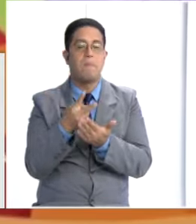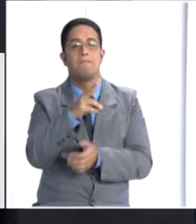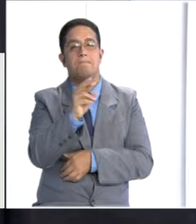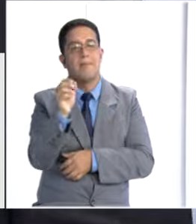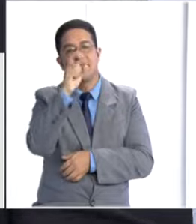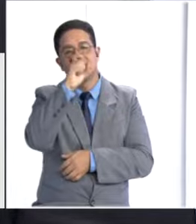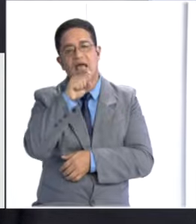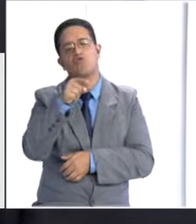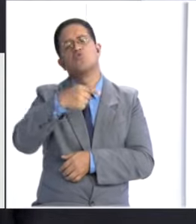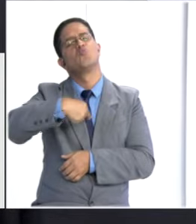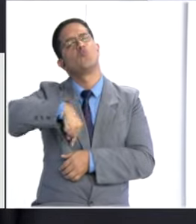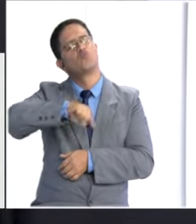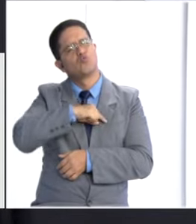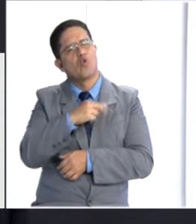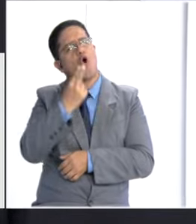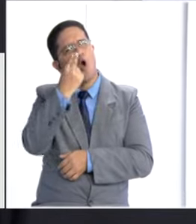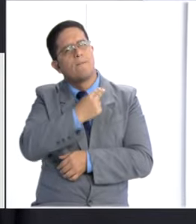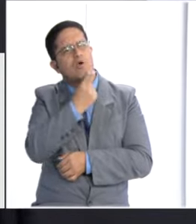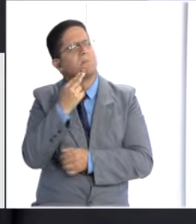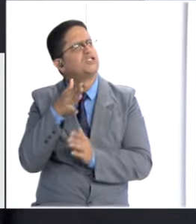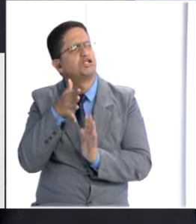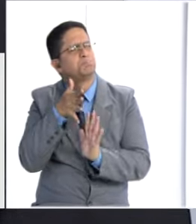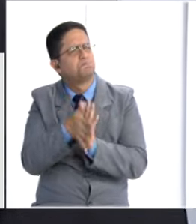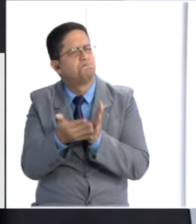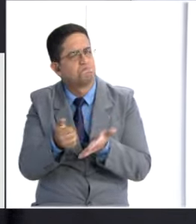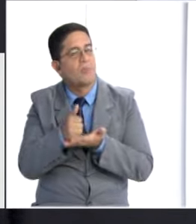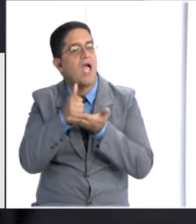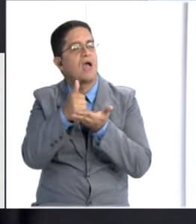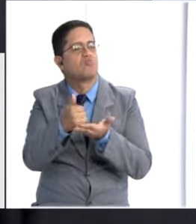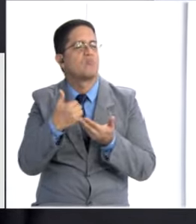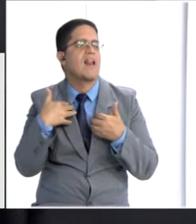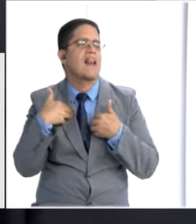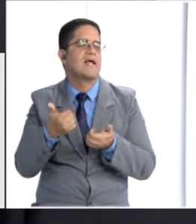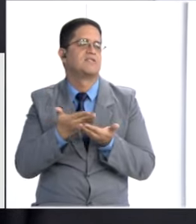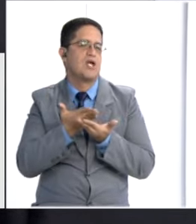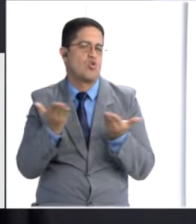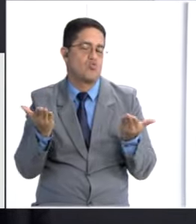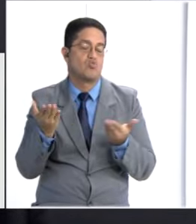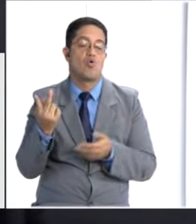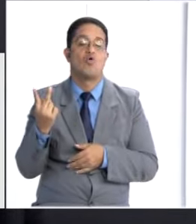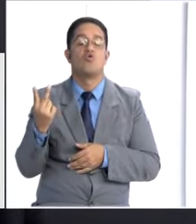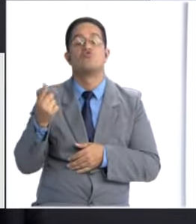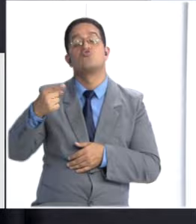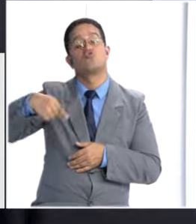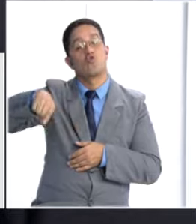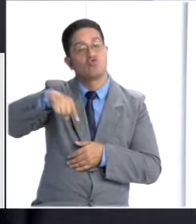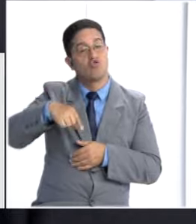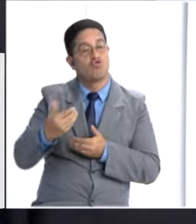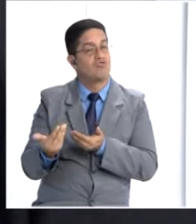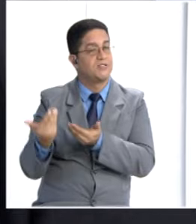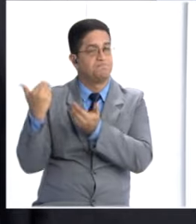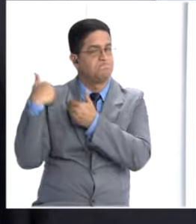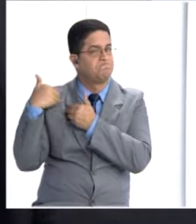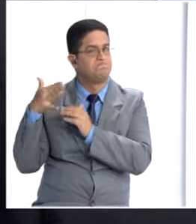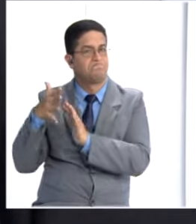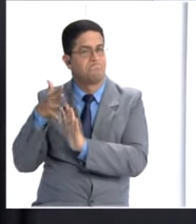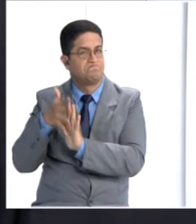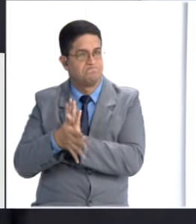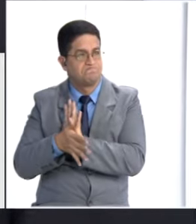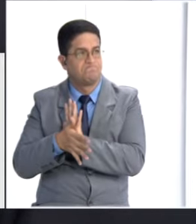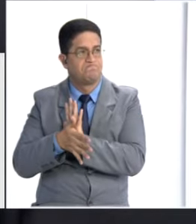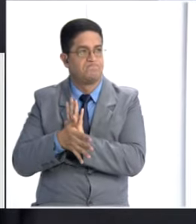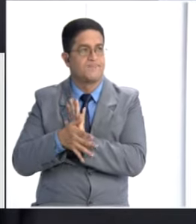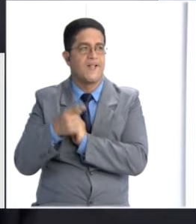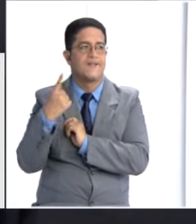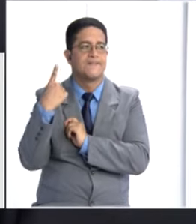la salud de cada consumidor venezolano. Como lo comentaba mi compañera Jacqueline, nosotros nos encargamos dentro del laboratorio de tener una posología